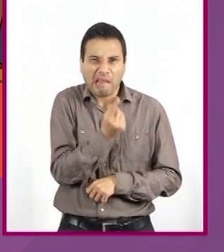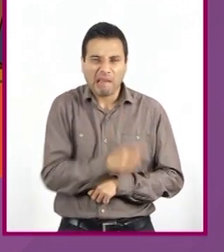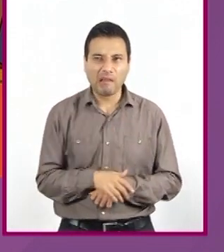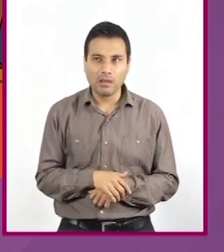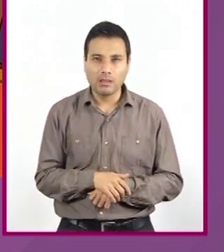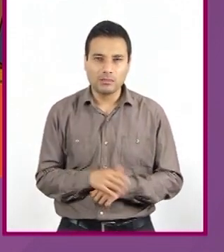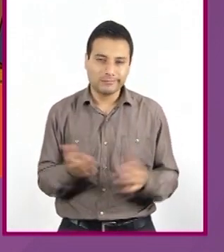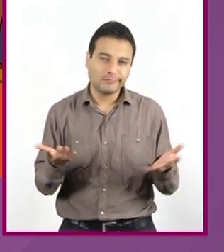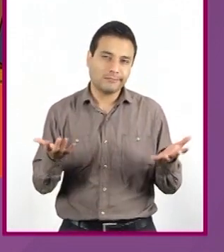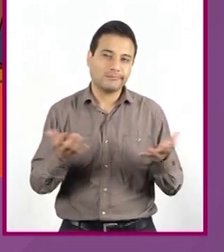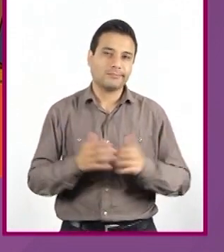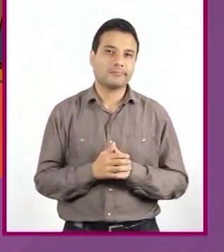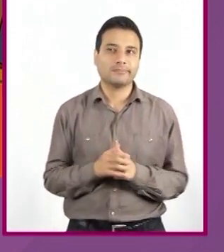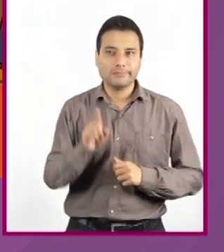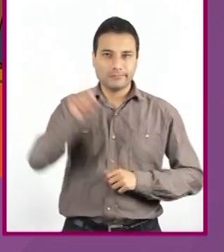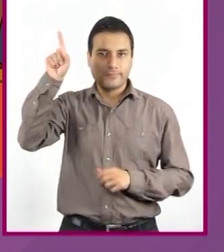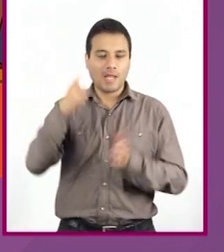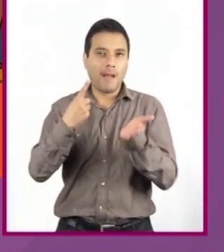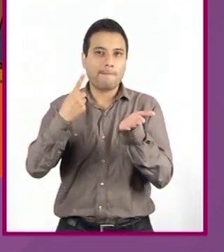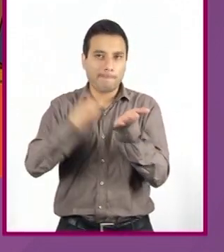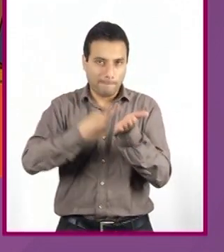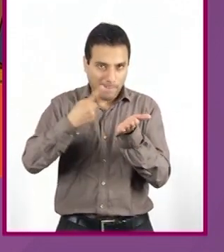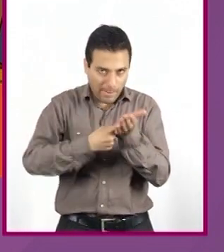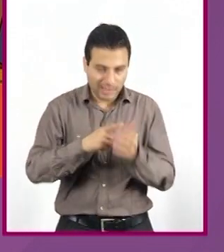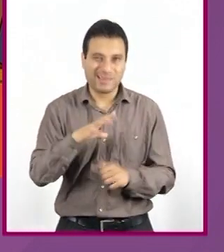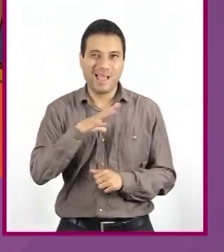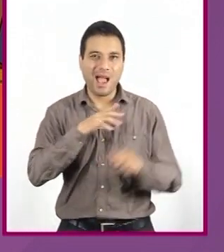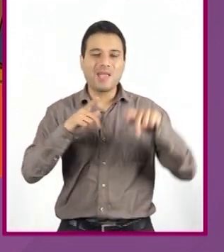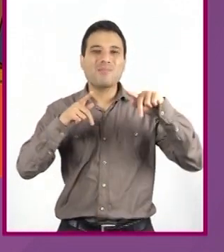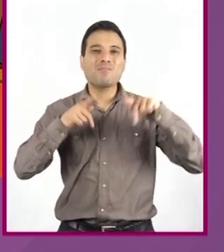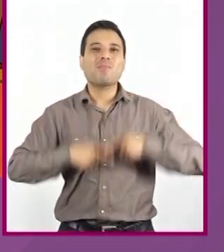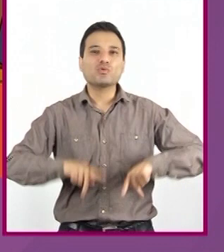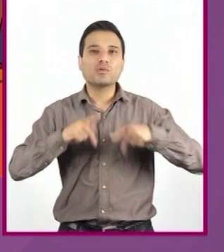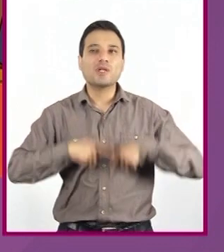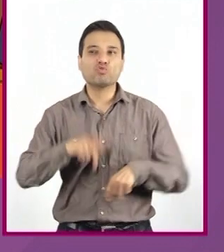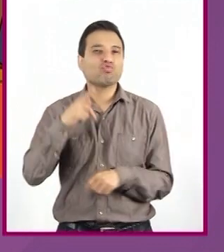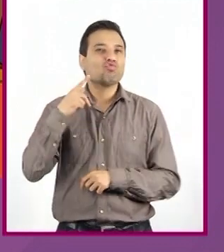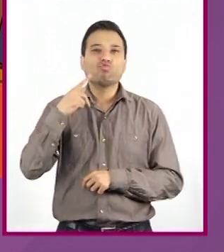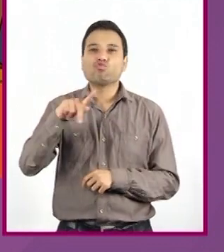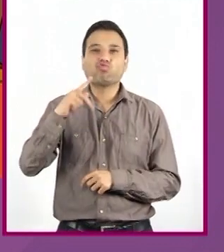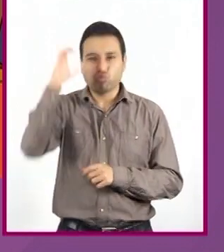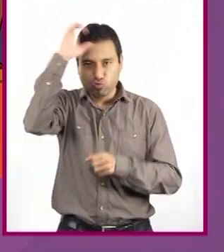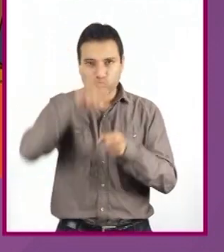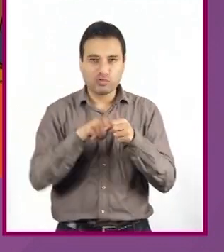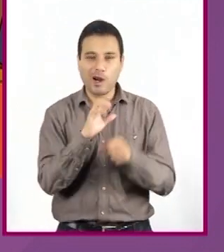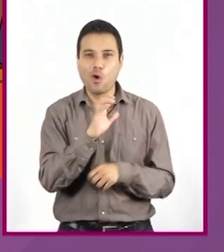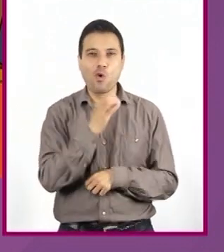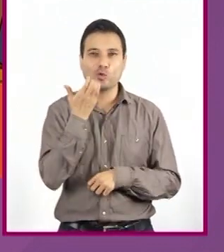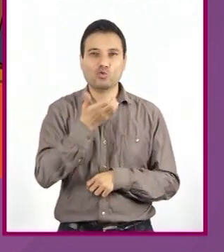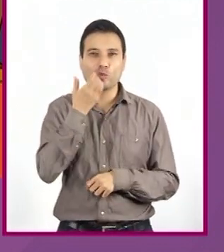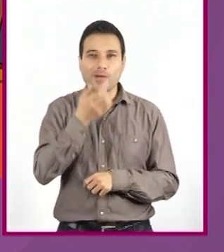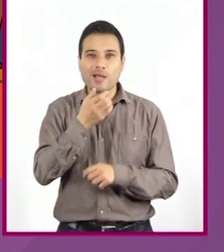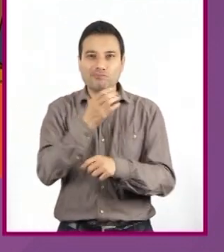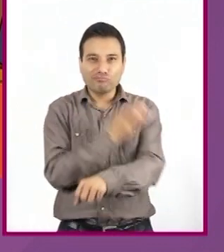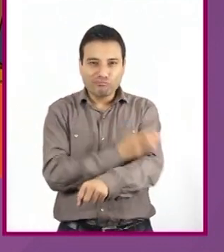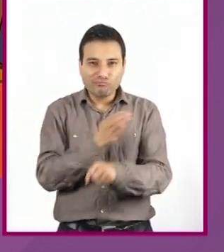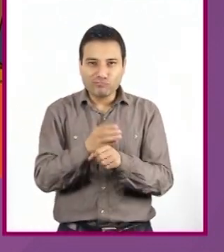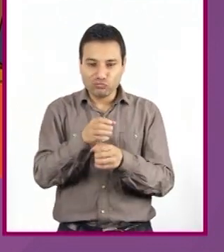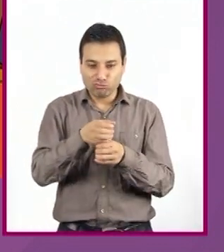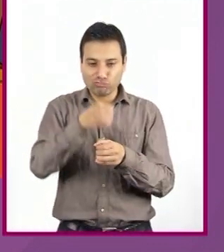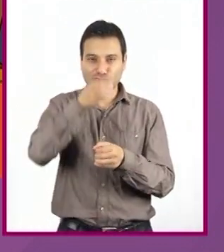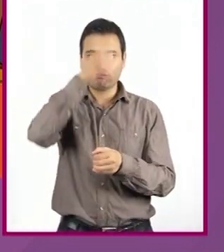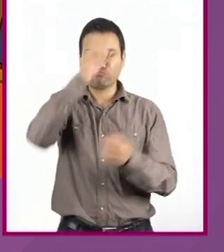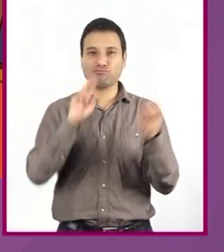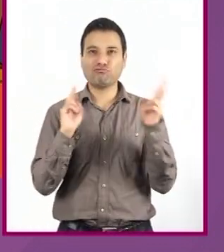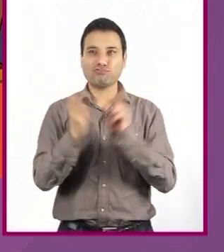Papantla, ¿verdad? La danza de los voladores es una tradición y manifestación cultural propia del pueblo totonaca. ¿Toto